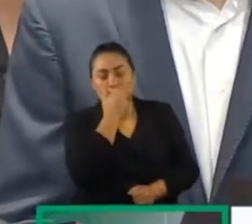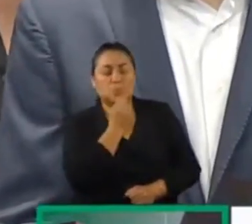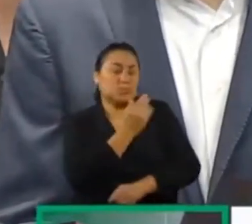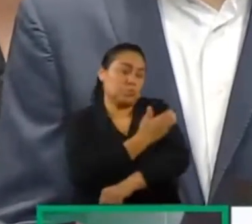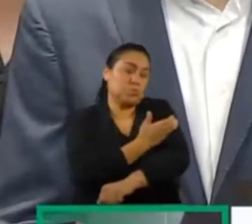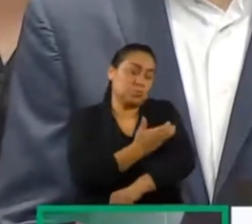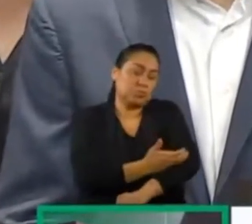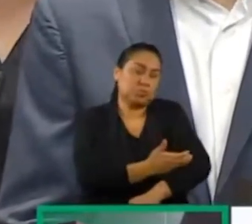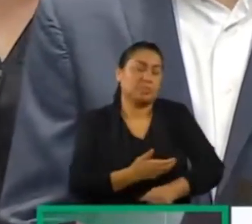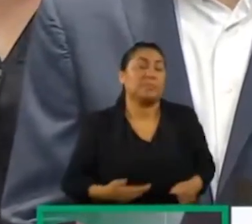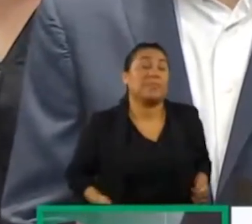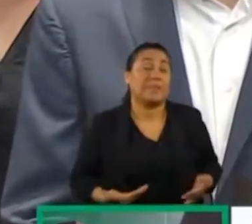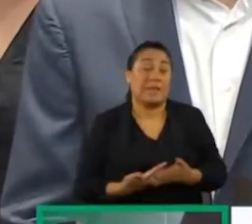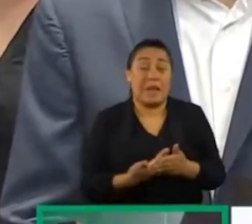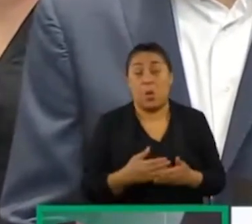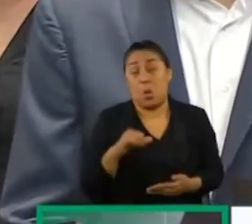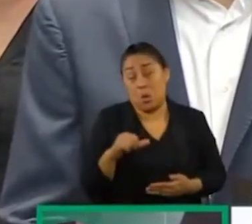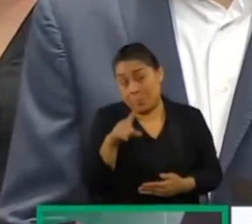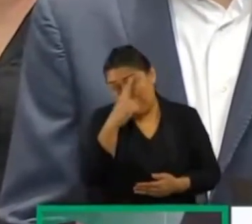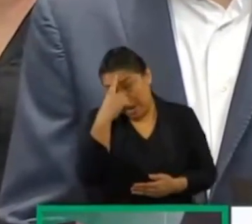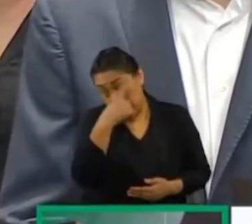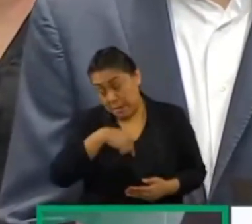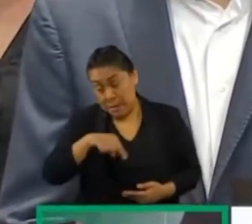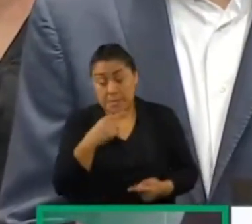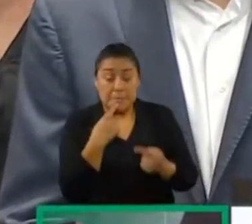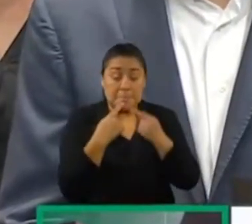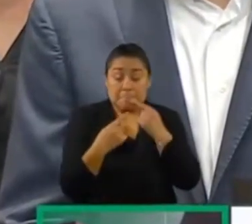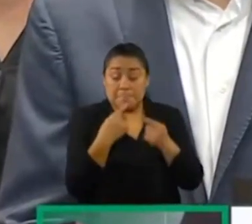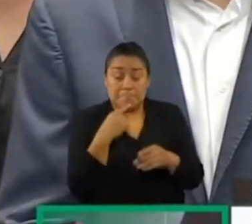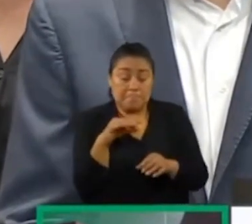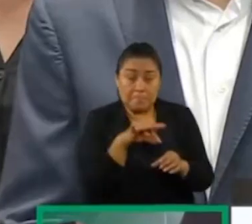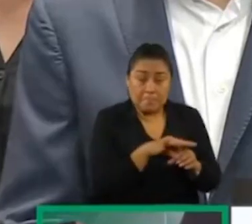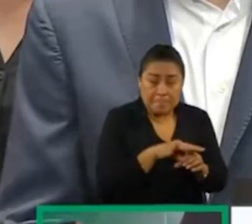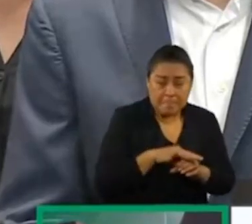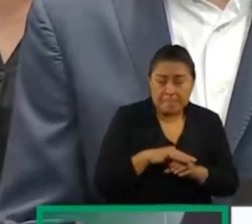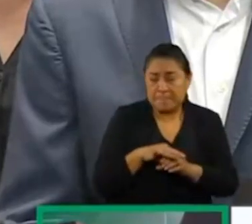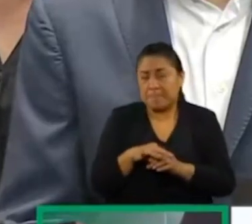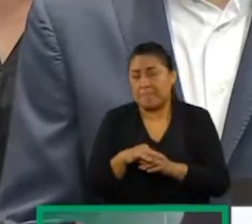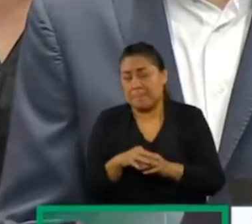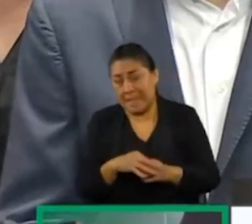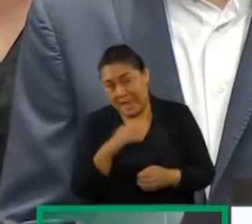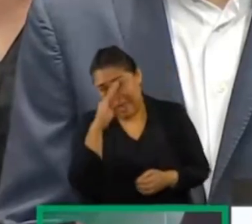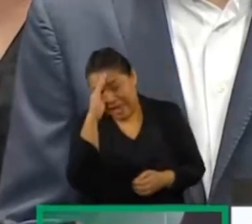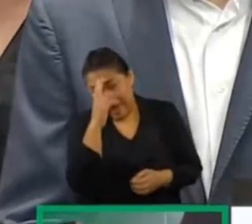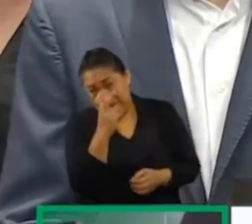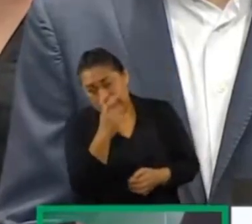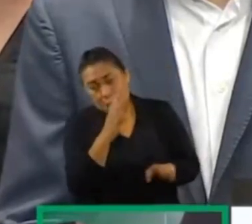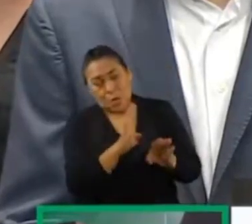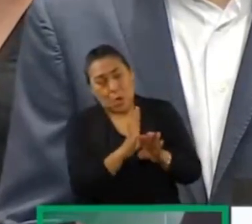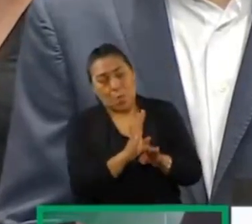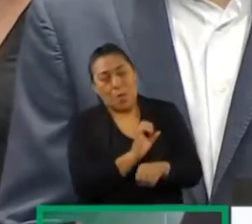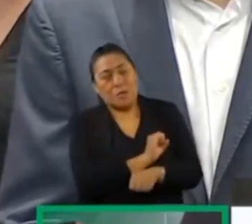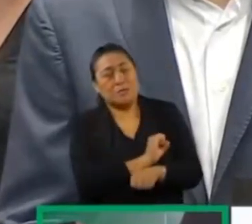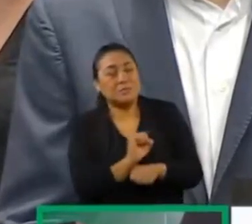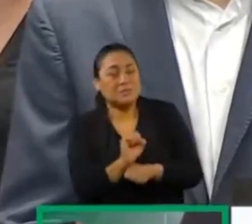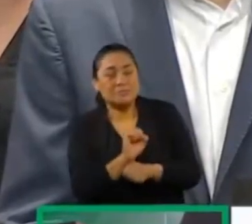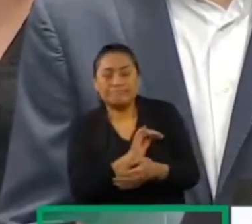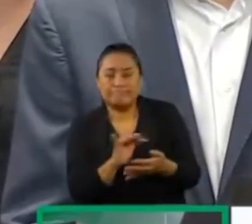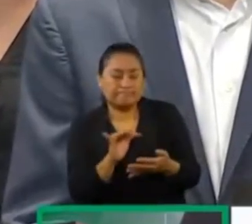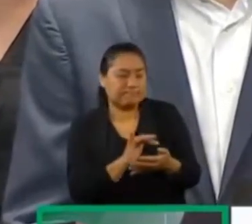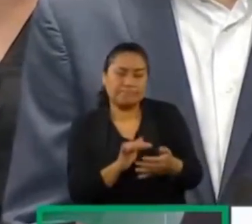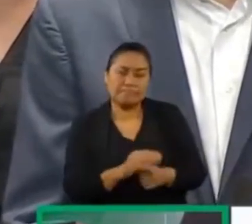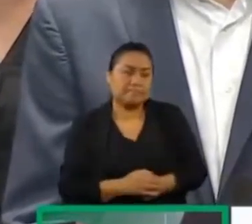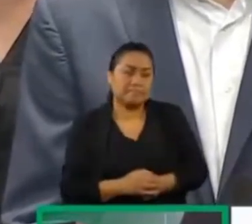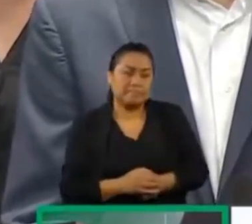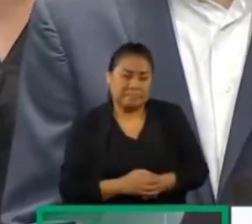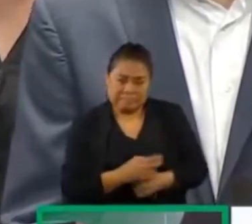Lo que estamos por aprobar el día de hoy no es un dictamen más. Esto representa más que una